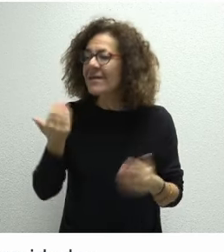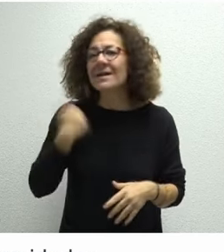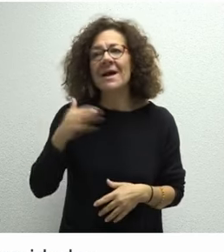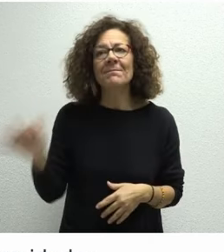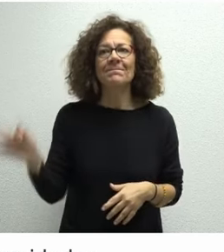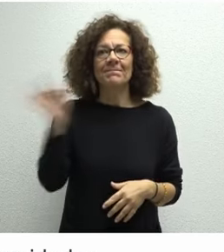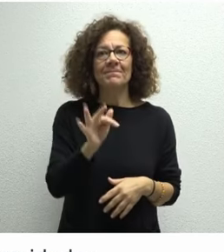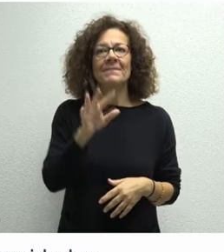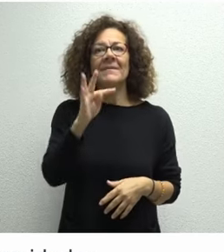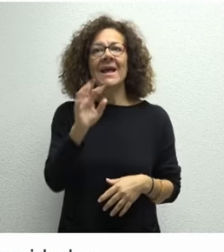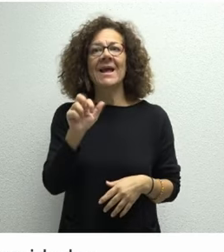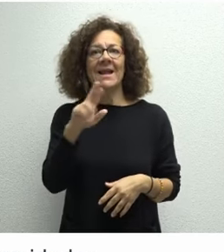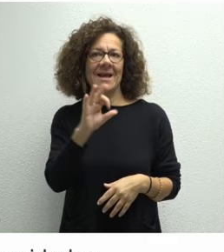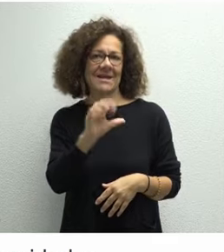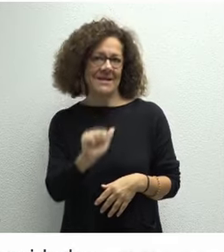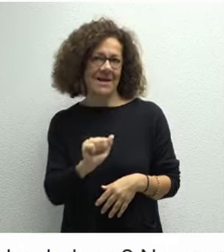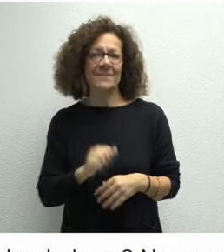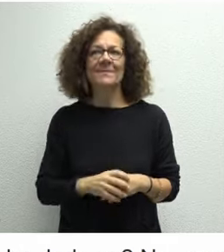con